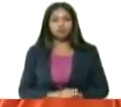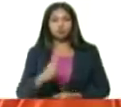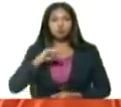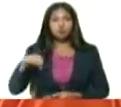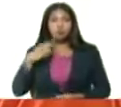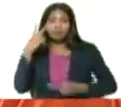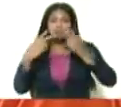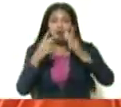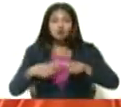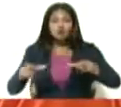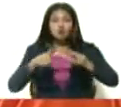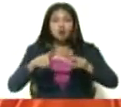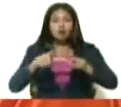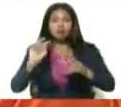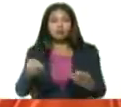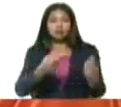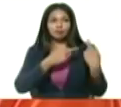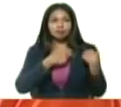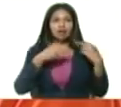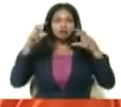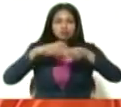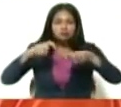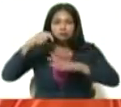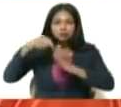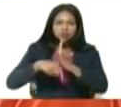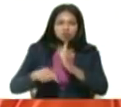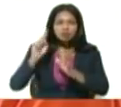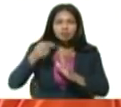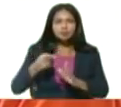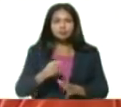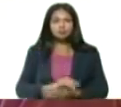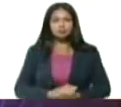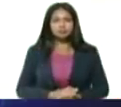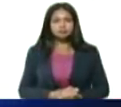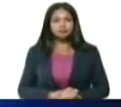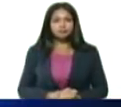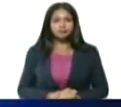muchos departamentos encargados de las investigaciones.